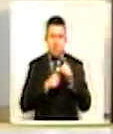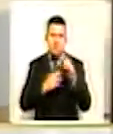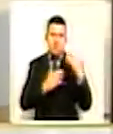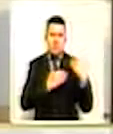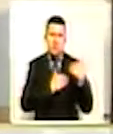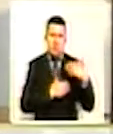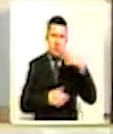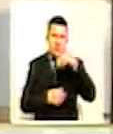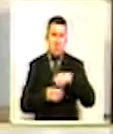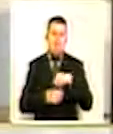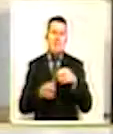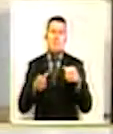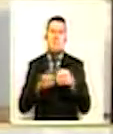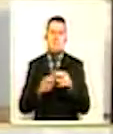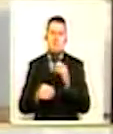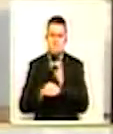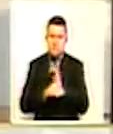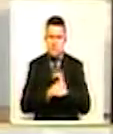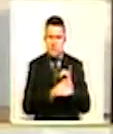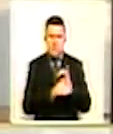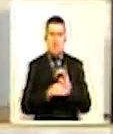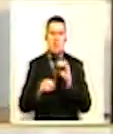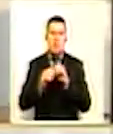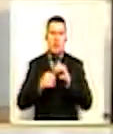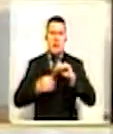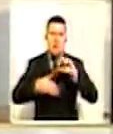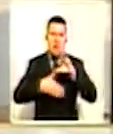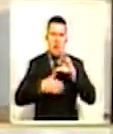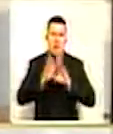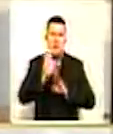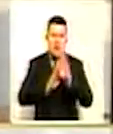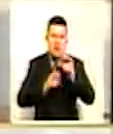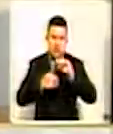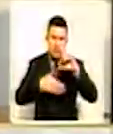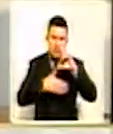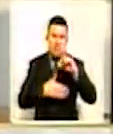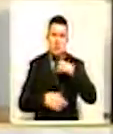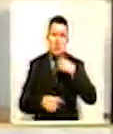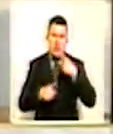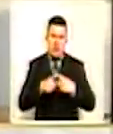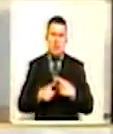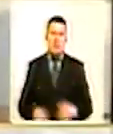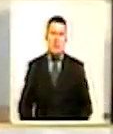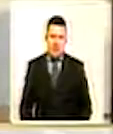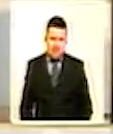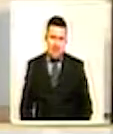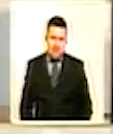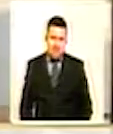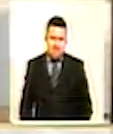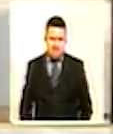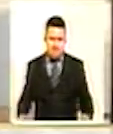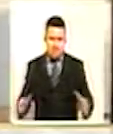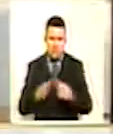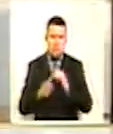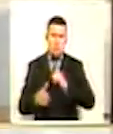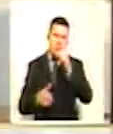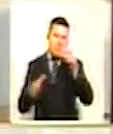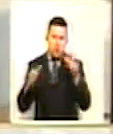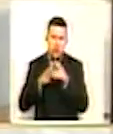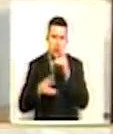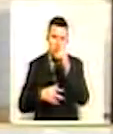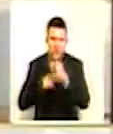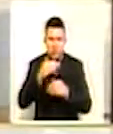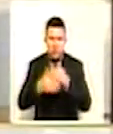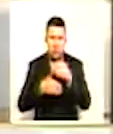procuradora encargada, particularmente instituciones como el Banco Interamericano de Desarrollo, donde yo tuve el privilegio de llevar el liderazgo de